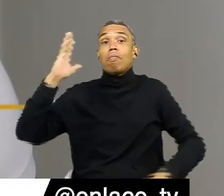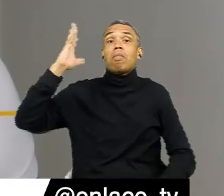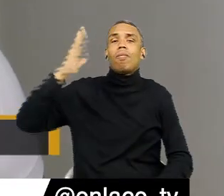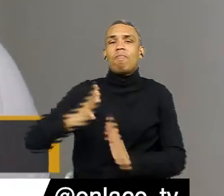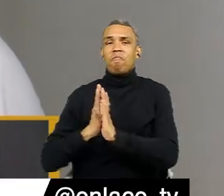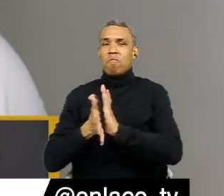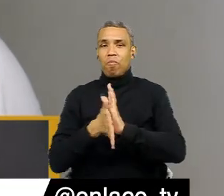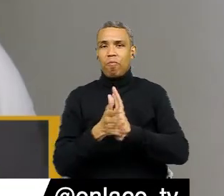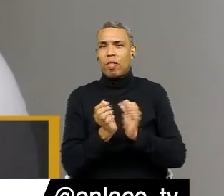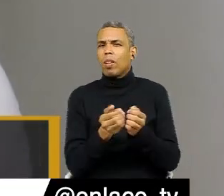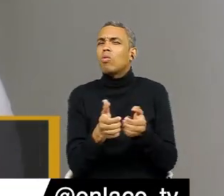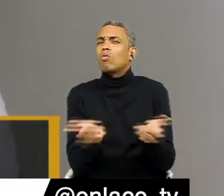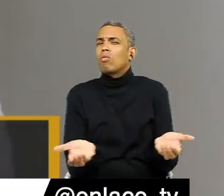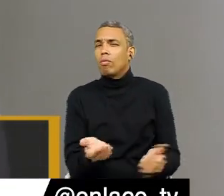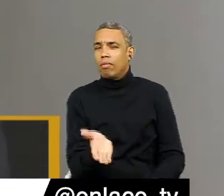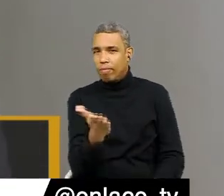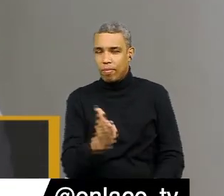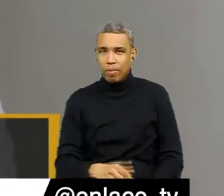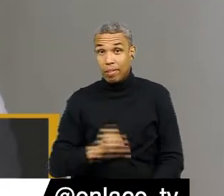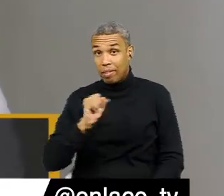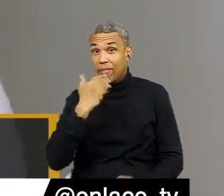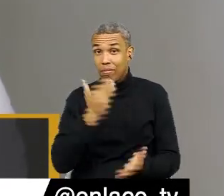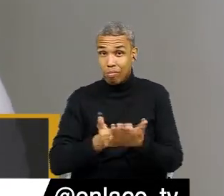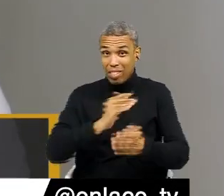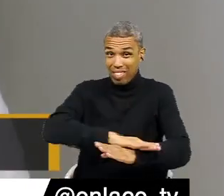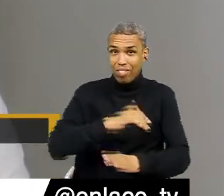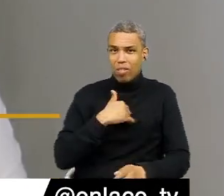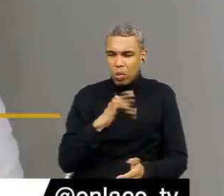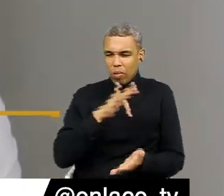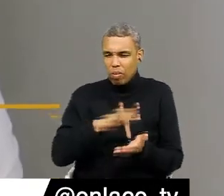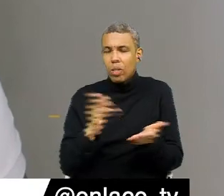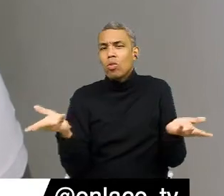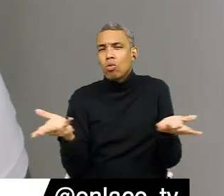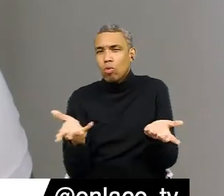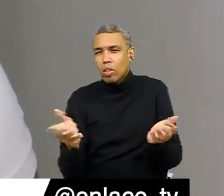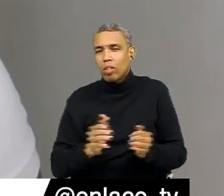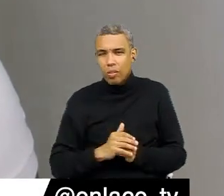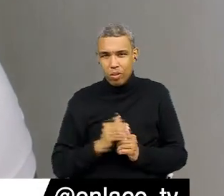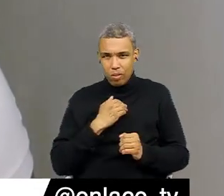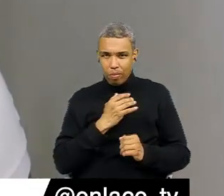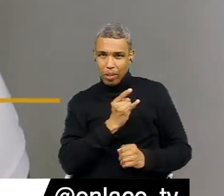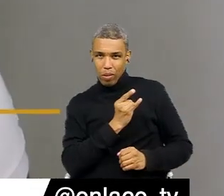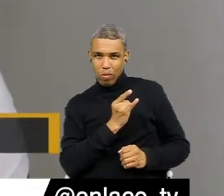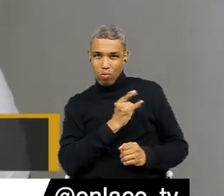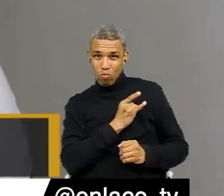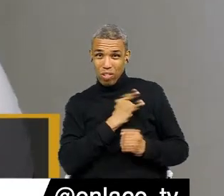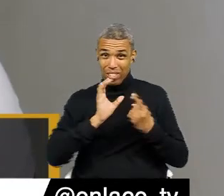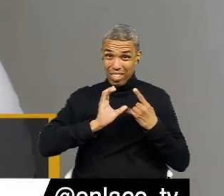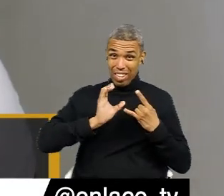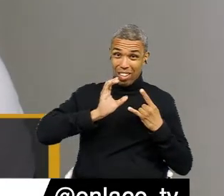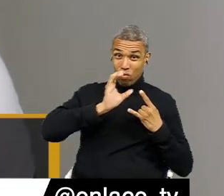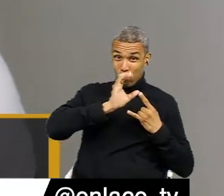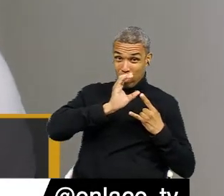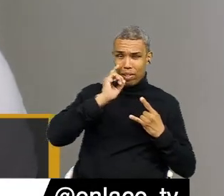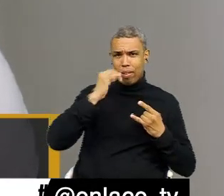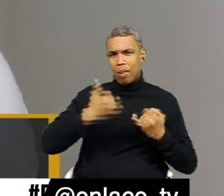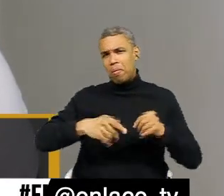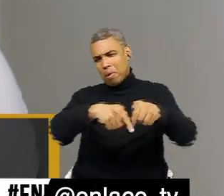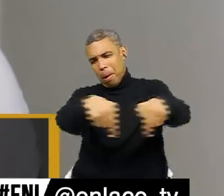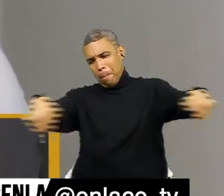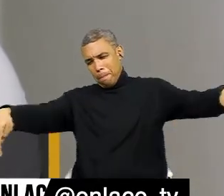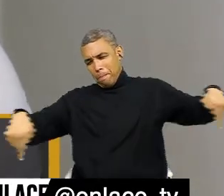Buenas tardes, compañeros en estudio, los saludo desde la Universidad Cooperativa de Colombia en el auditorio. A esta hora se realiza una capacitación por parte